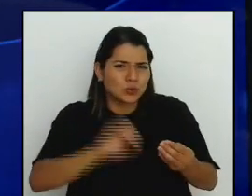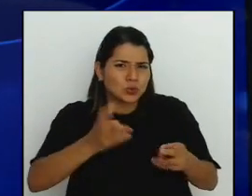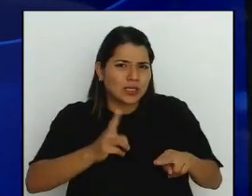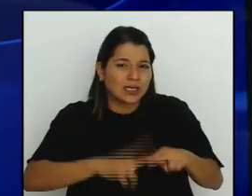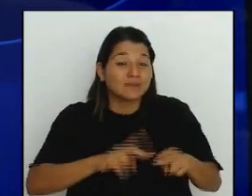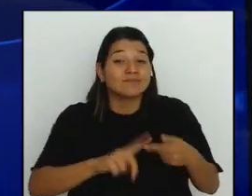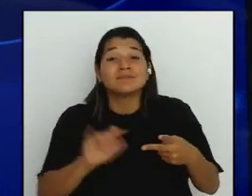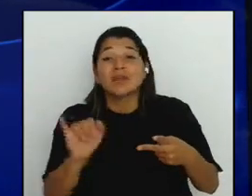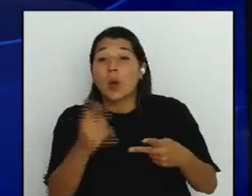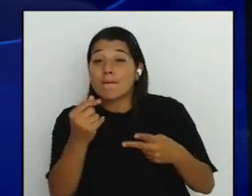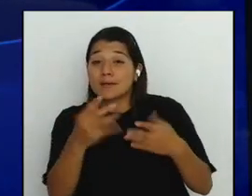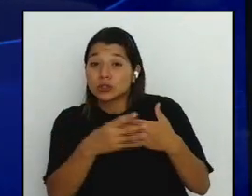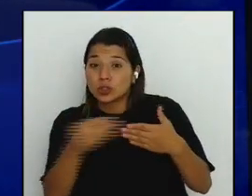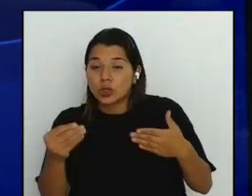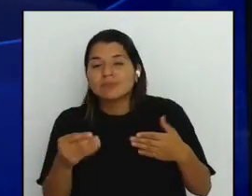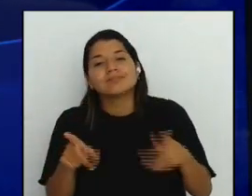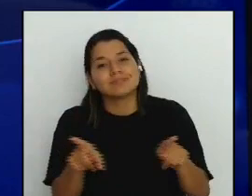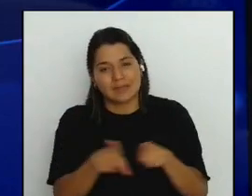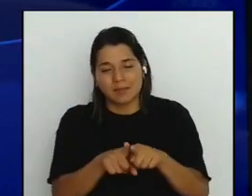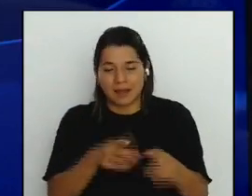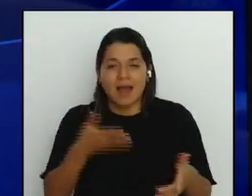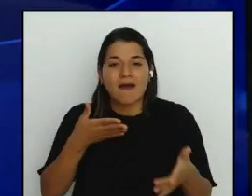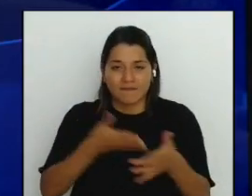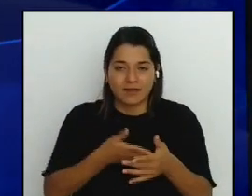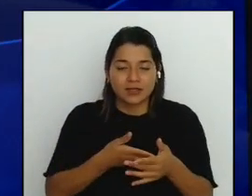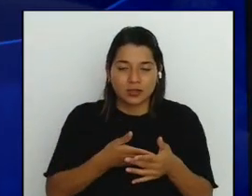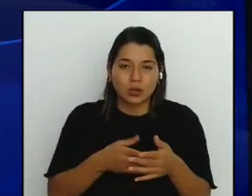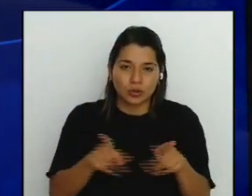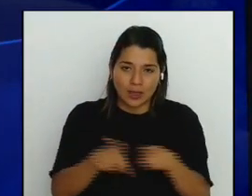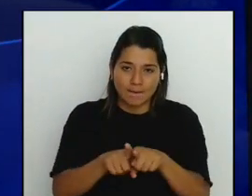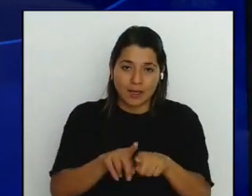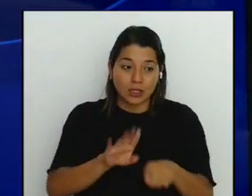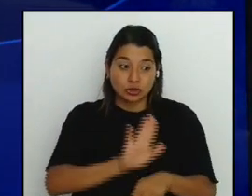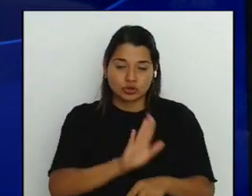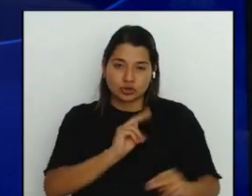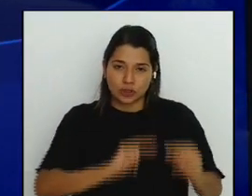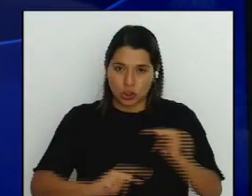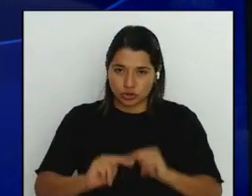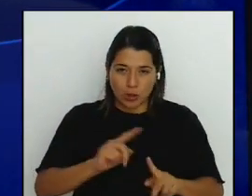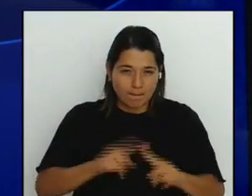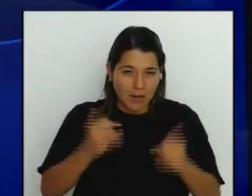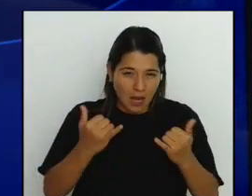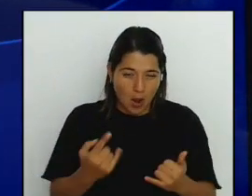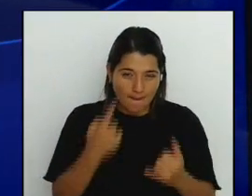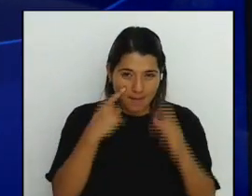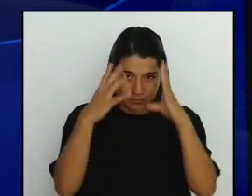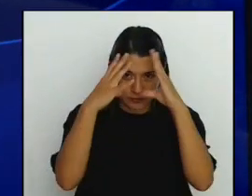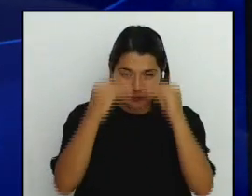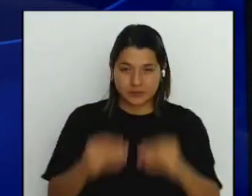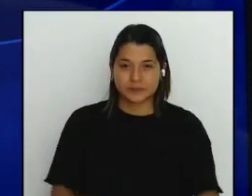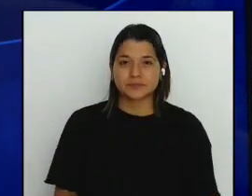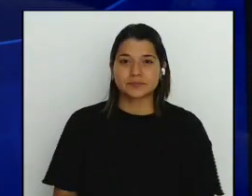generado algún tipo de afectación también en sus negocios. Pero veamos la siguiente información que hemos preparado.